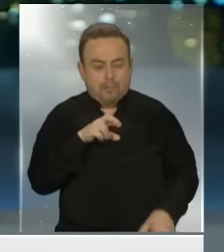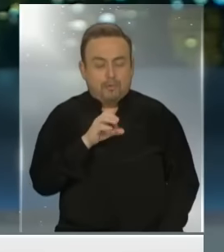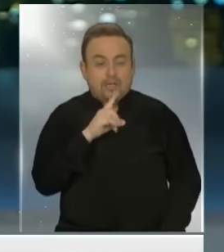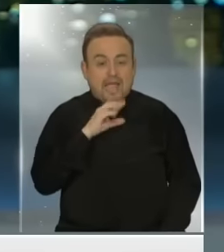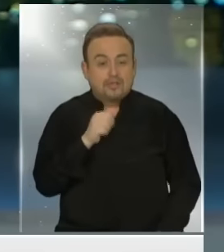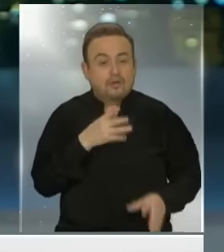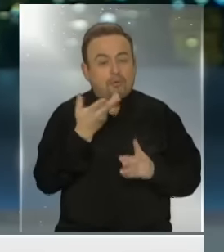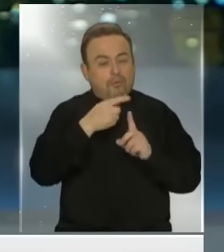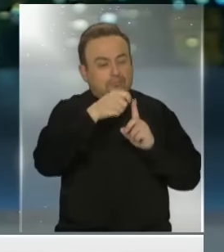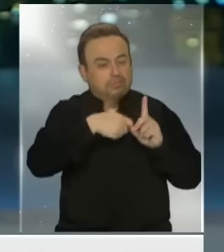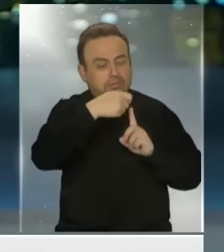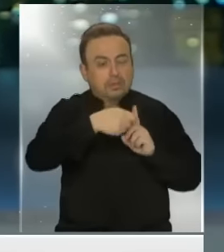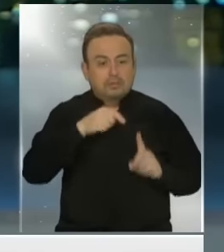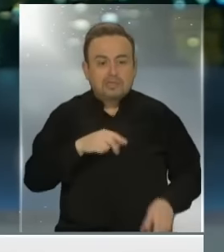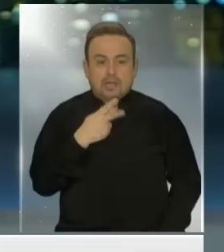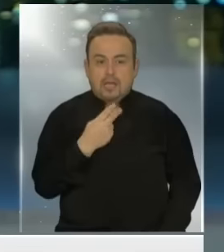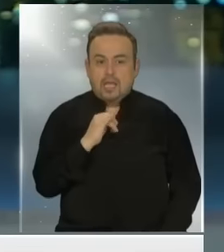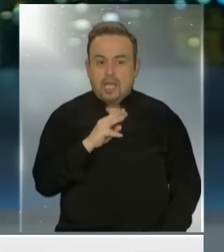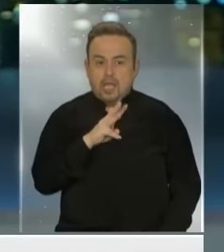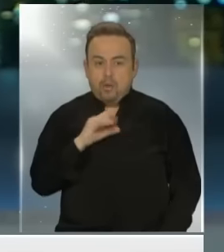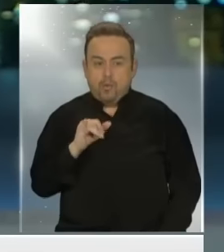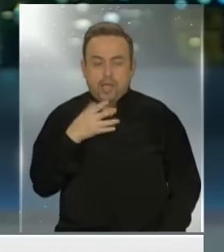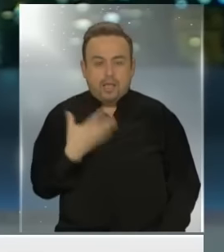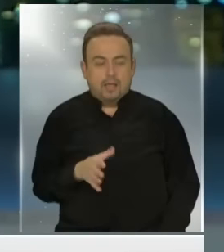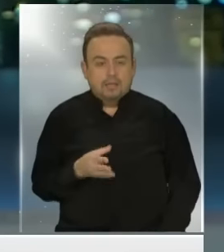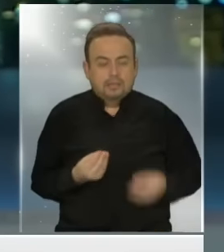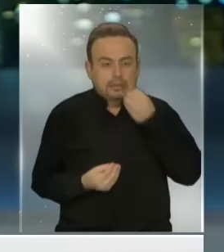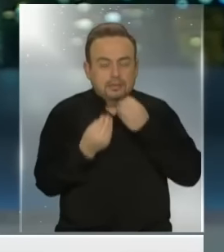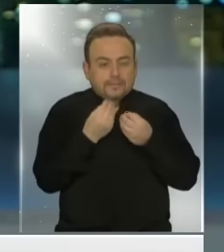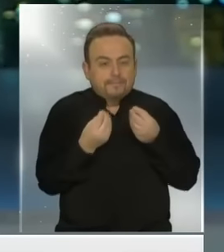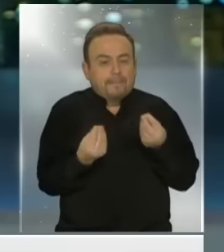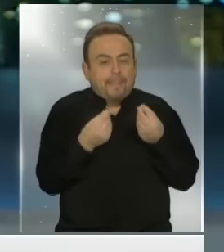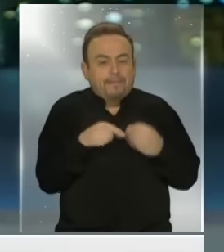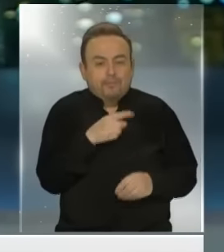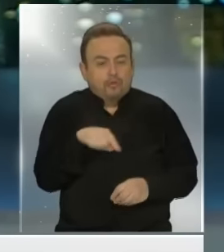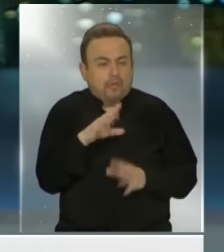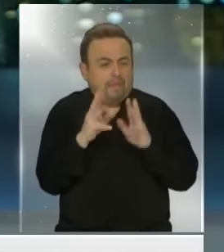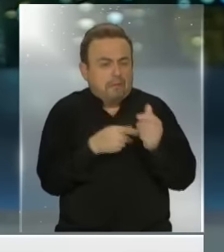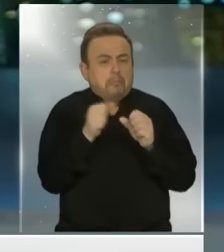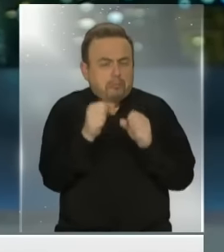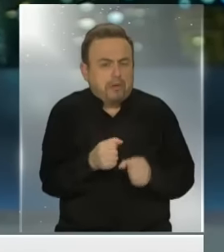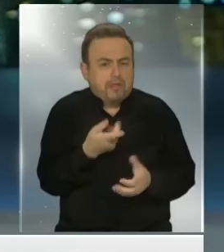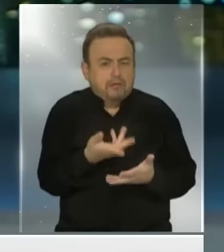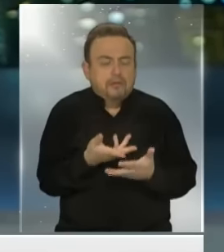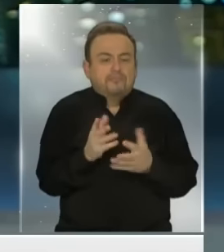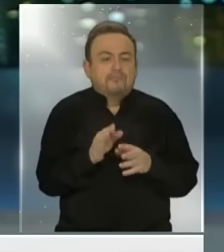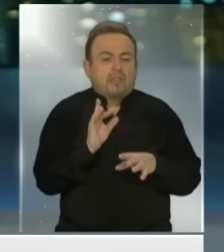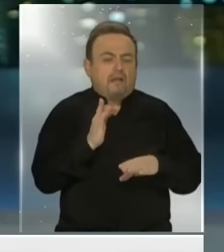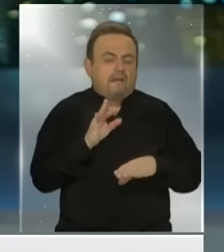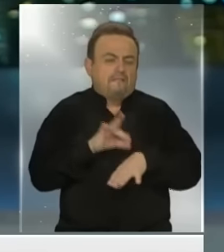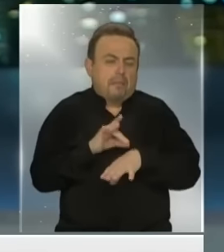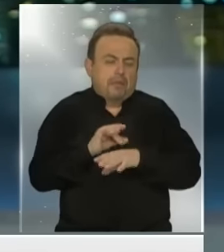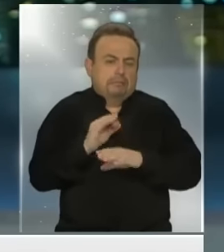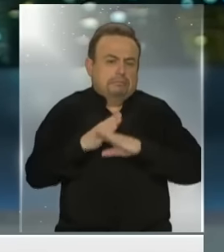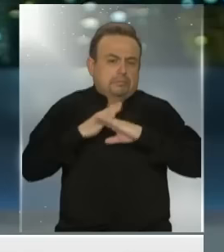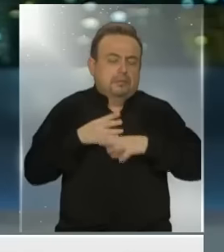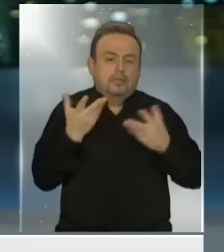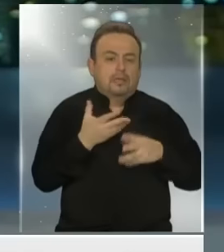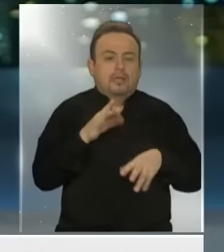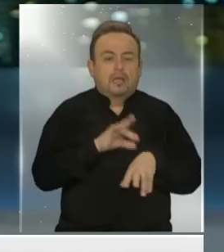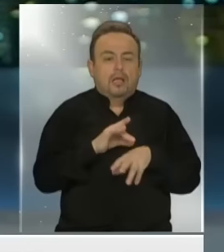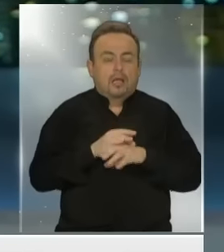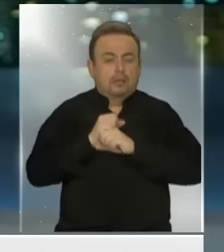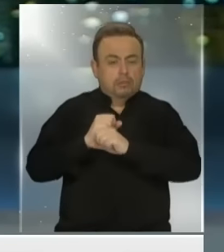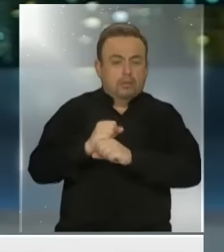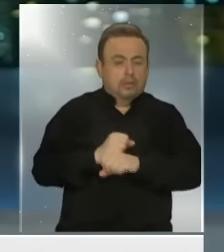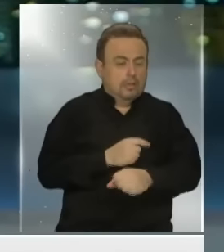plátano, el kiwi se alza como un alimento fresco y al alcance de todas las familias. Previene enfermedades como, por ejemplo, la